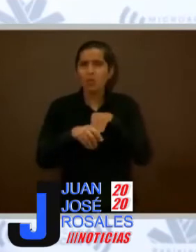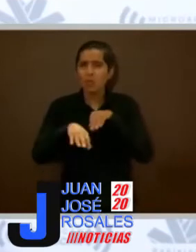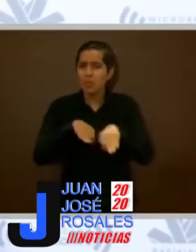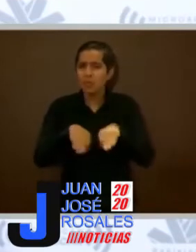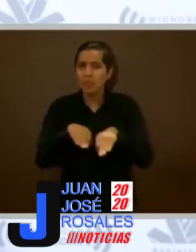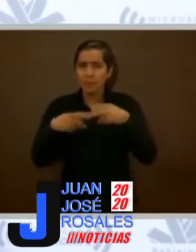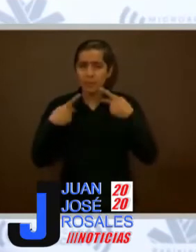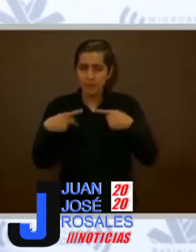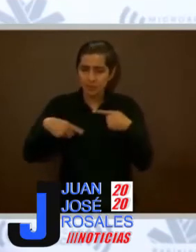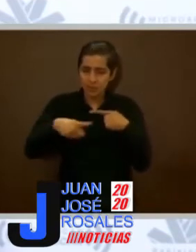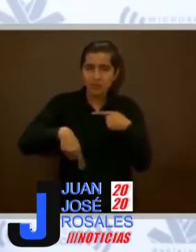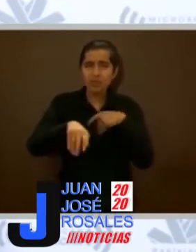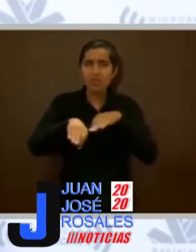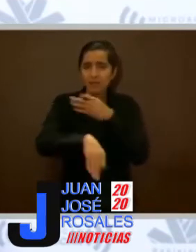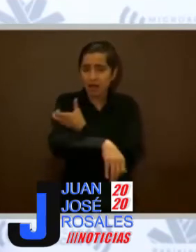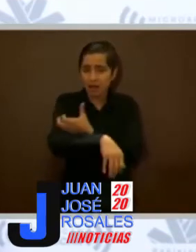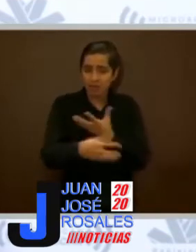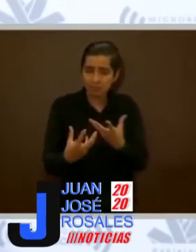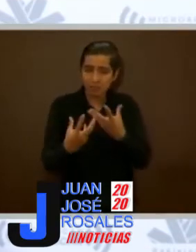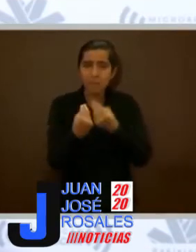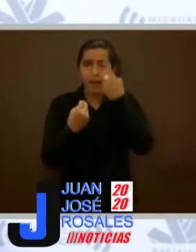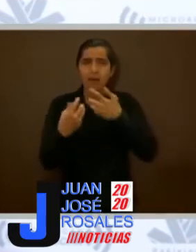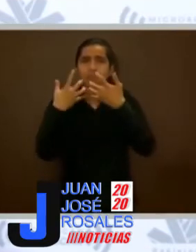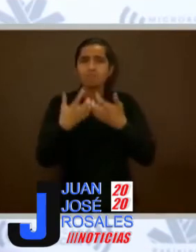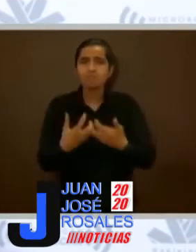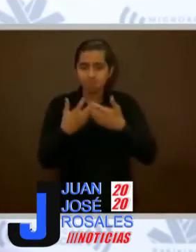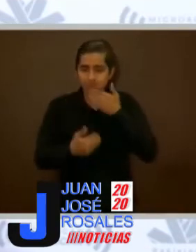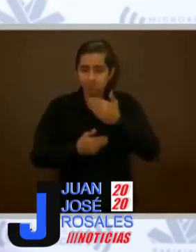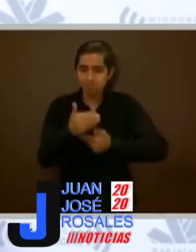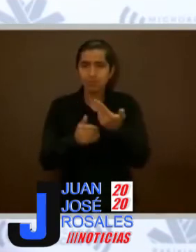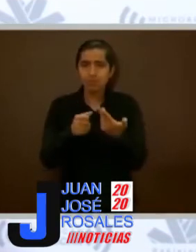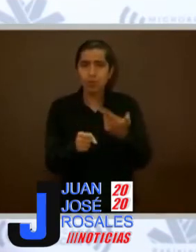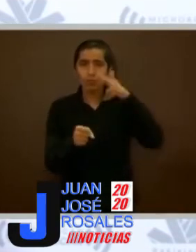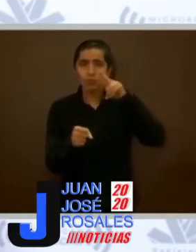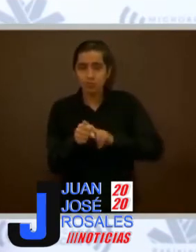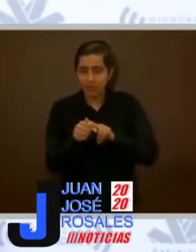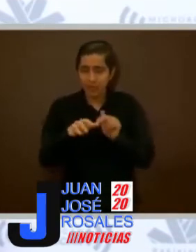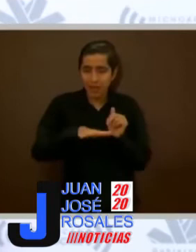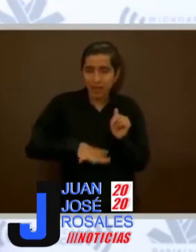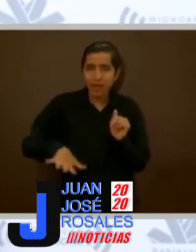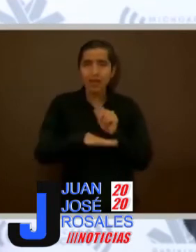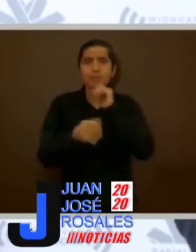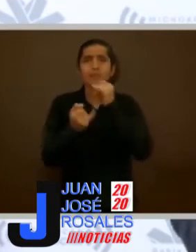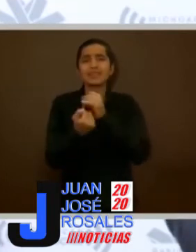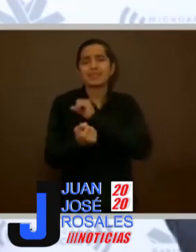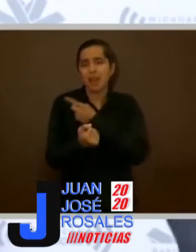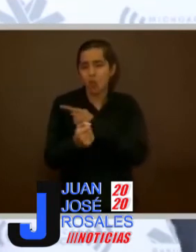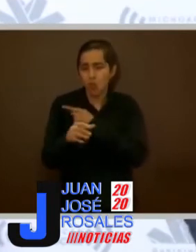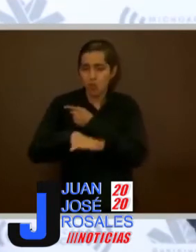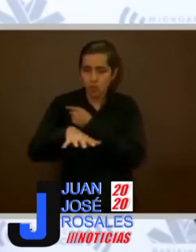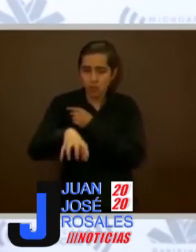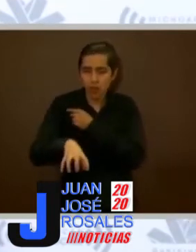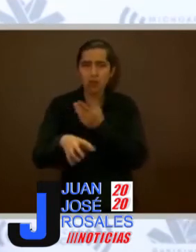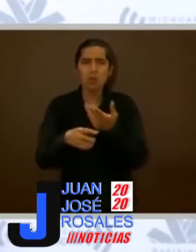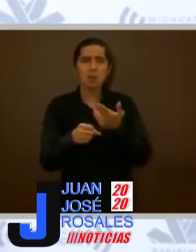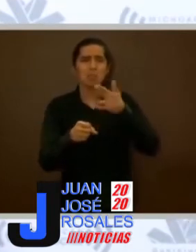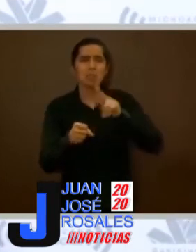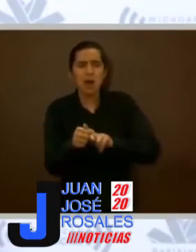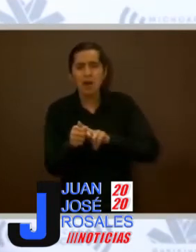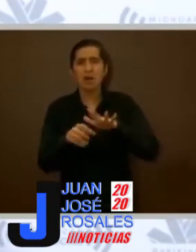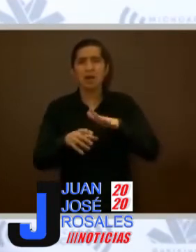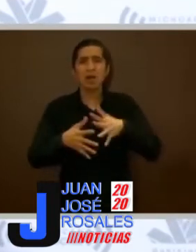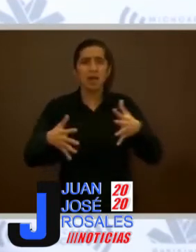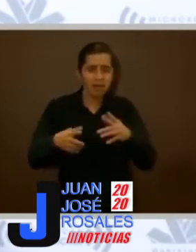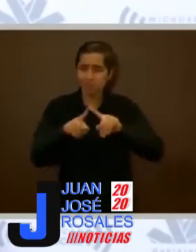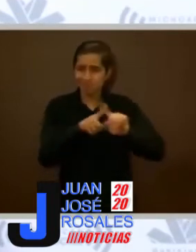frente haciendo lo que saben hacer, curar a nuestros enfermos, con esa sensibilidad, con